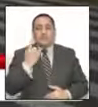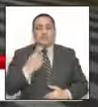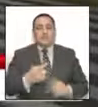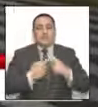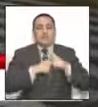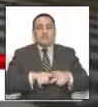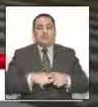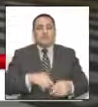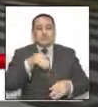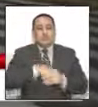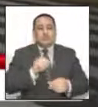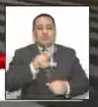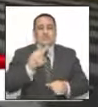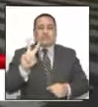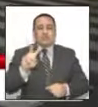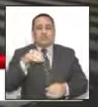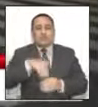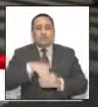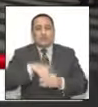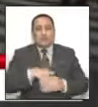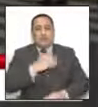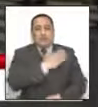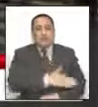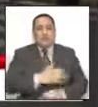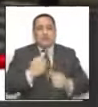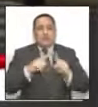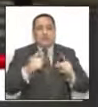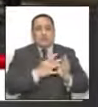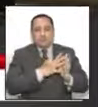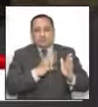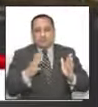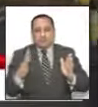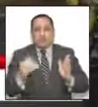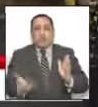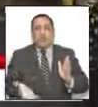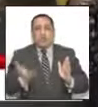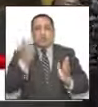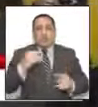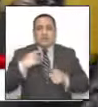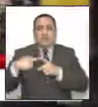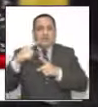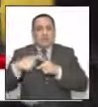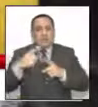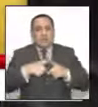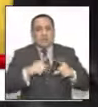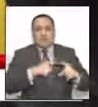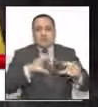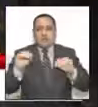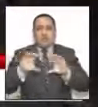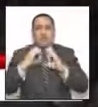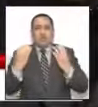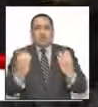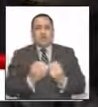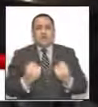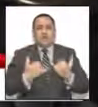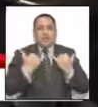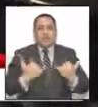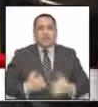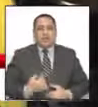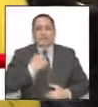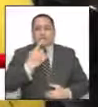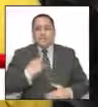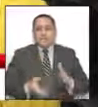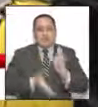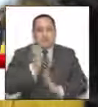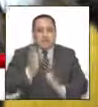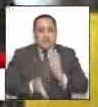procedió a alcanzar 32 votos a favor. Hay en realidad diversos congresistas que están ya